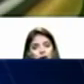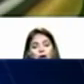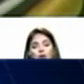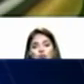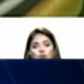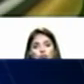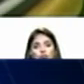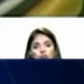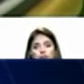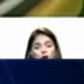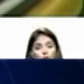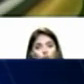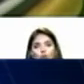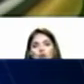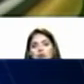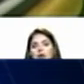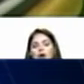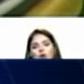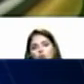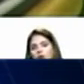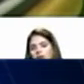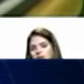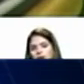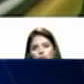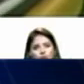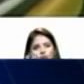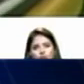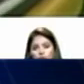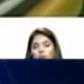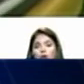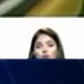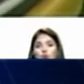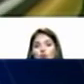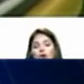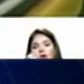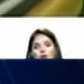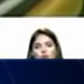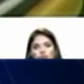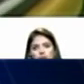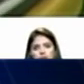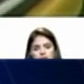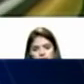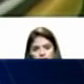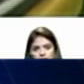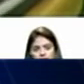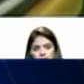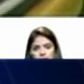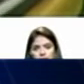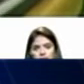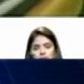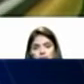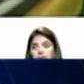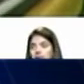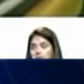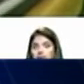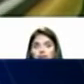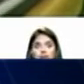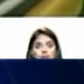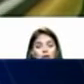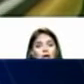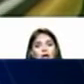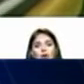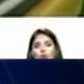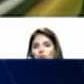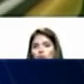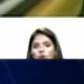luchar contra la impunidad en cualquier forma y lograr la justicia, determinar y declarar la responsabilidad